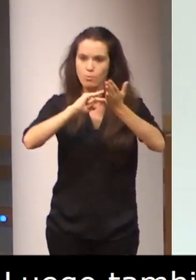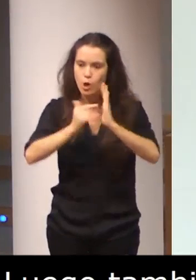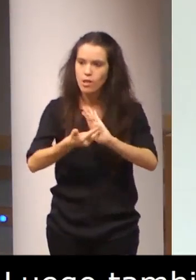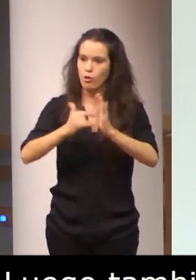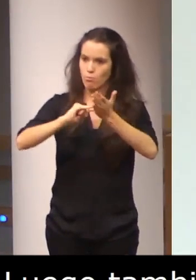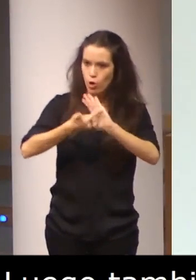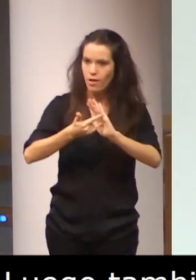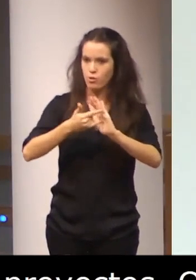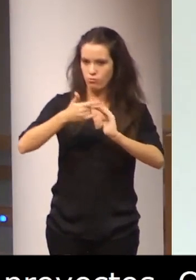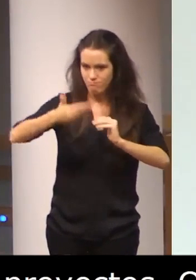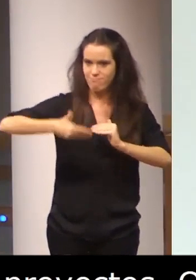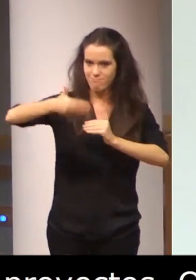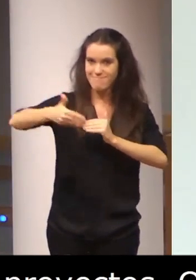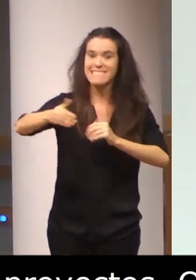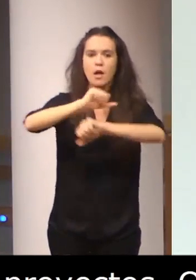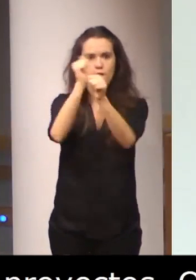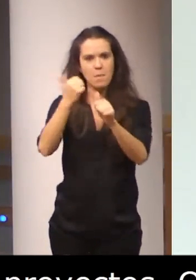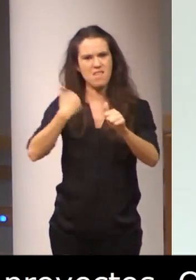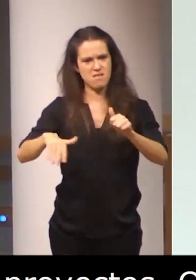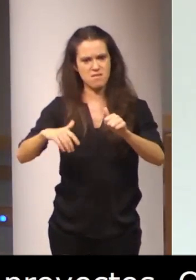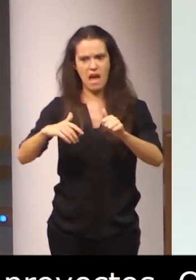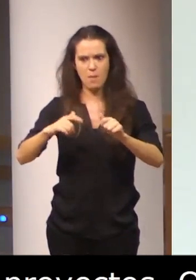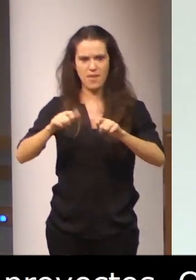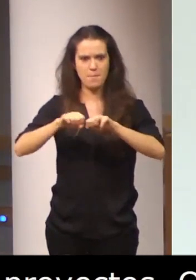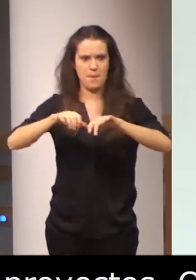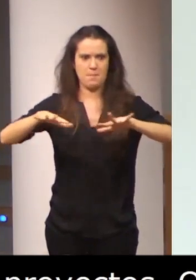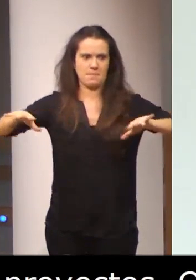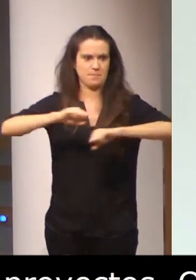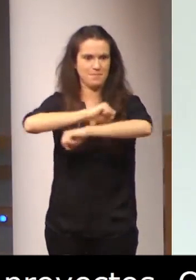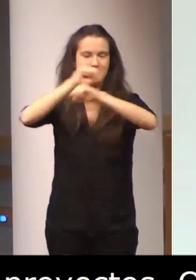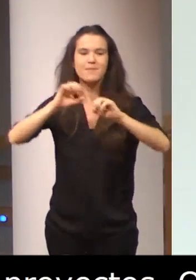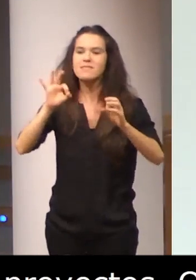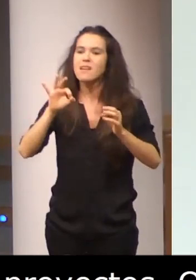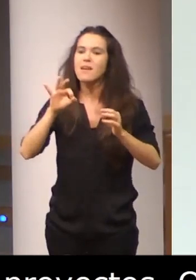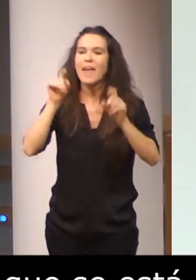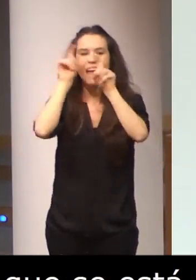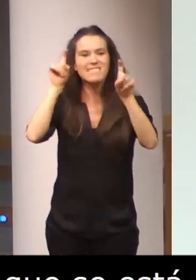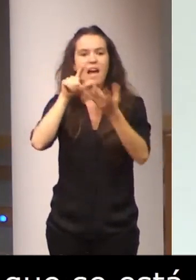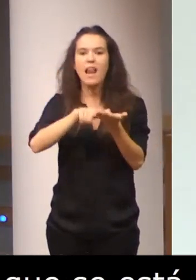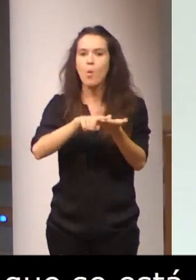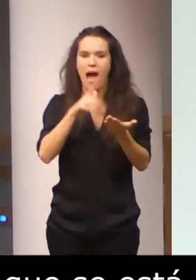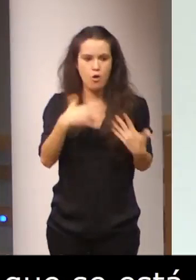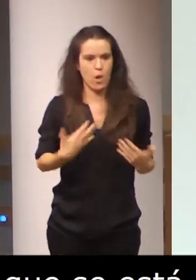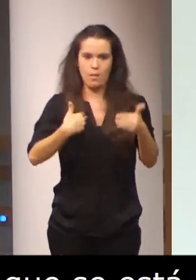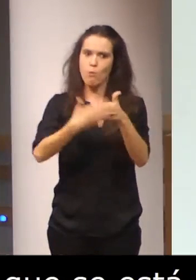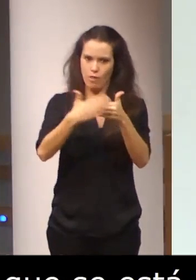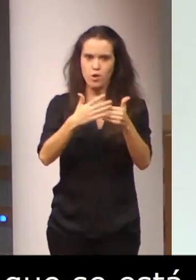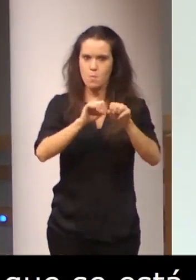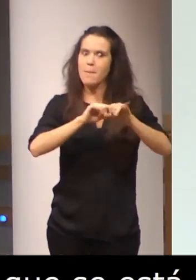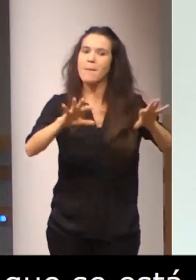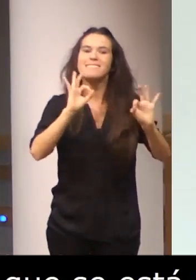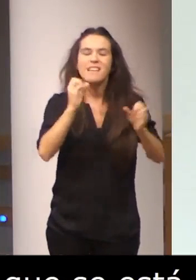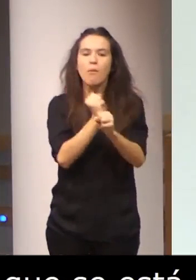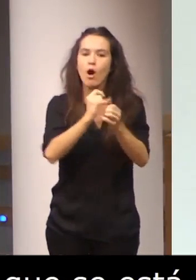está instaurando desde hace tiempo ya en lo que es las lenguas, enseñanza de lenguas modernas. Entonces, dentro de